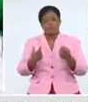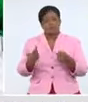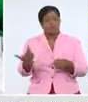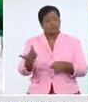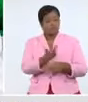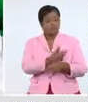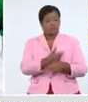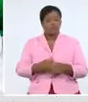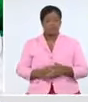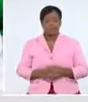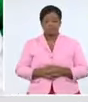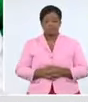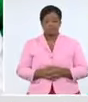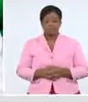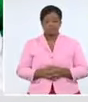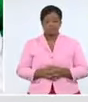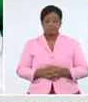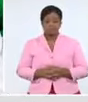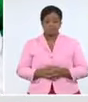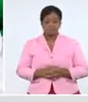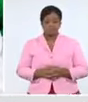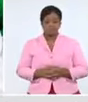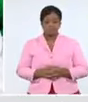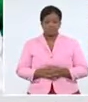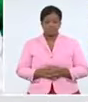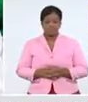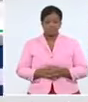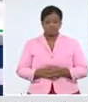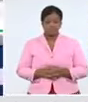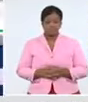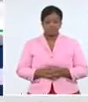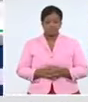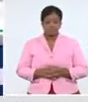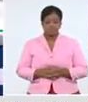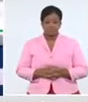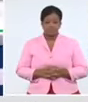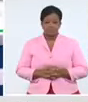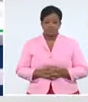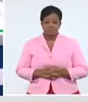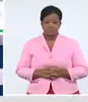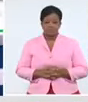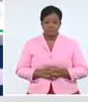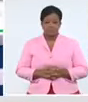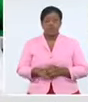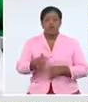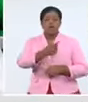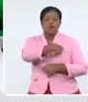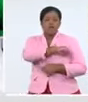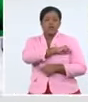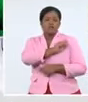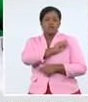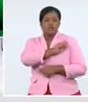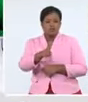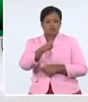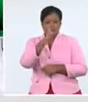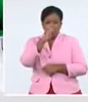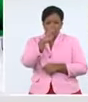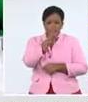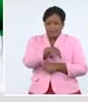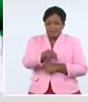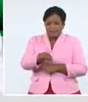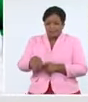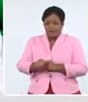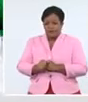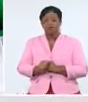población vulnerable, afectada por la enfermedad. En el caso de la población pediátrica. Sí, efectivamente. Y